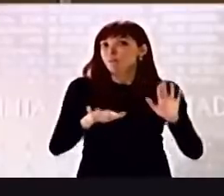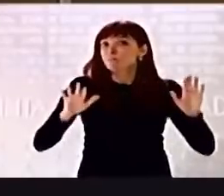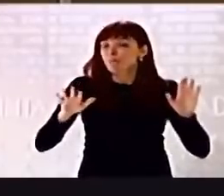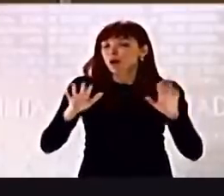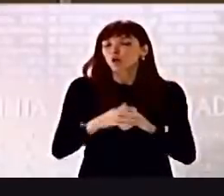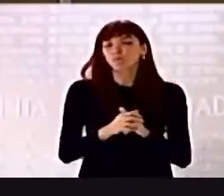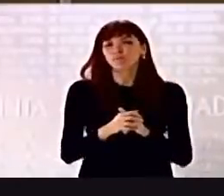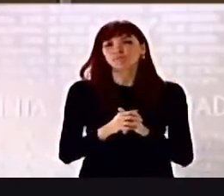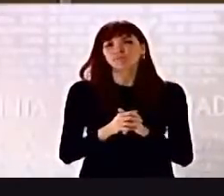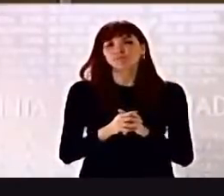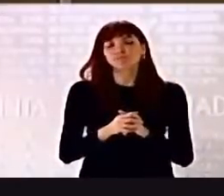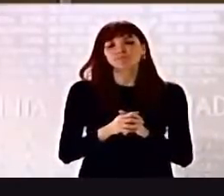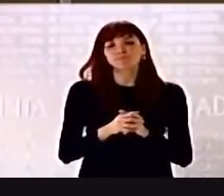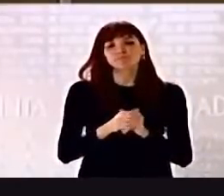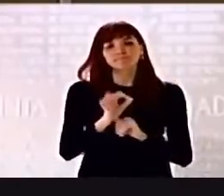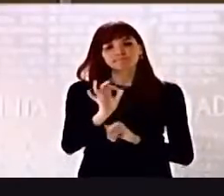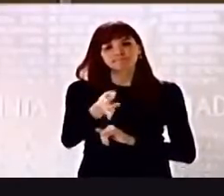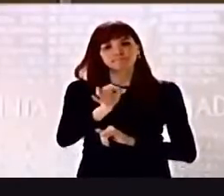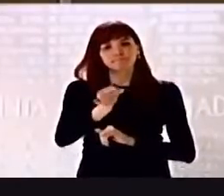relativas